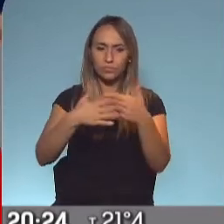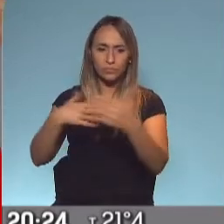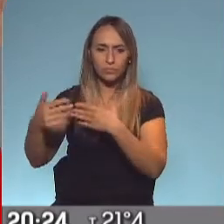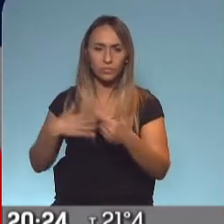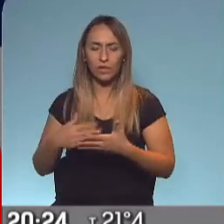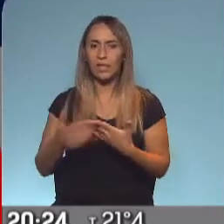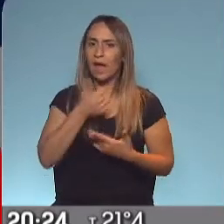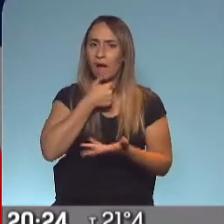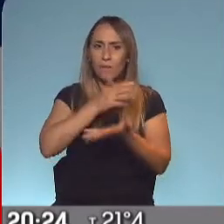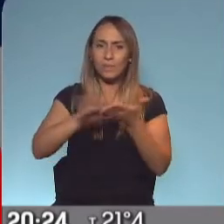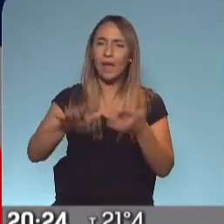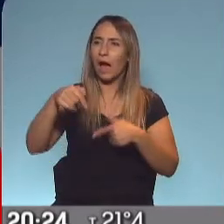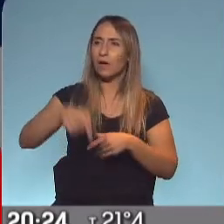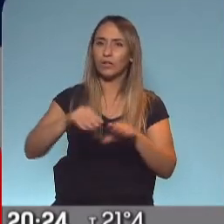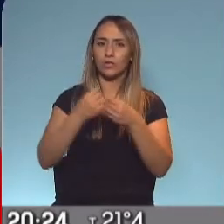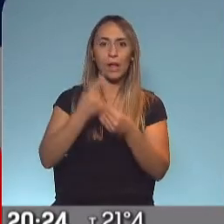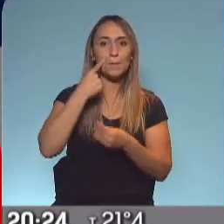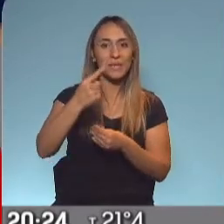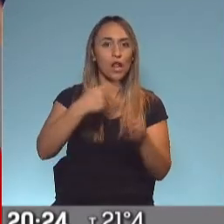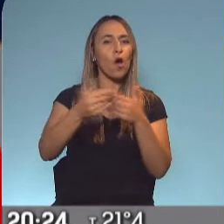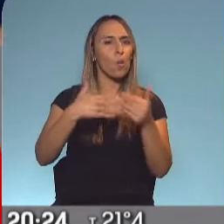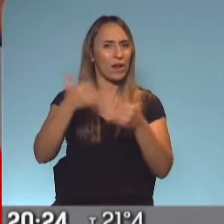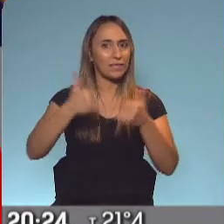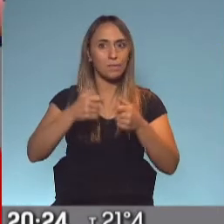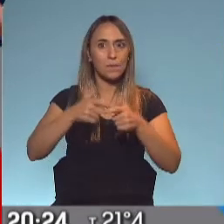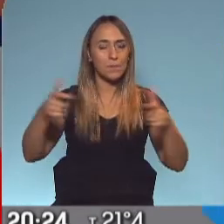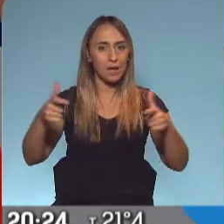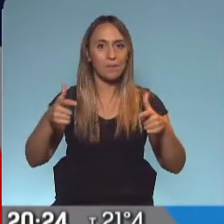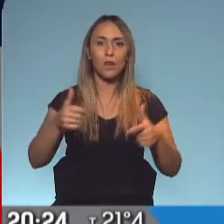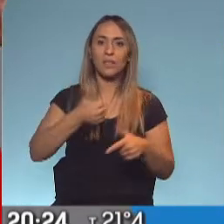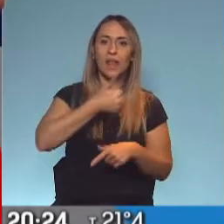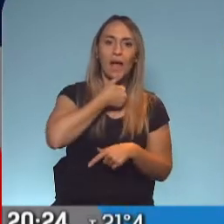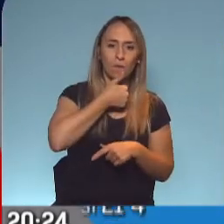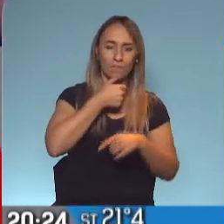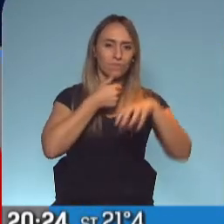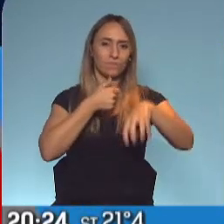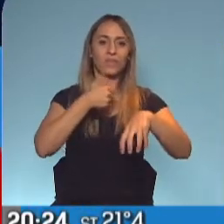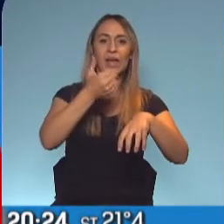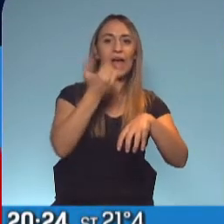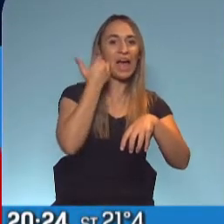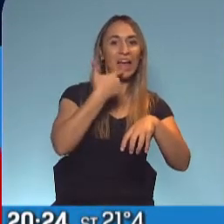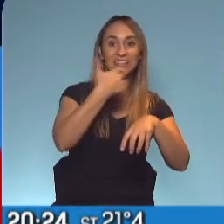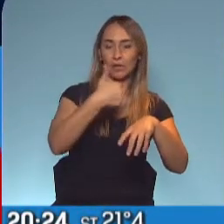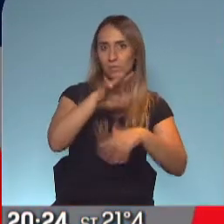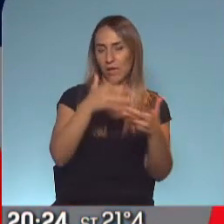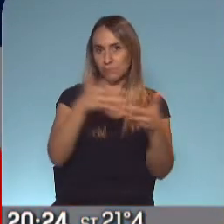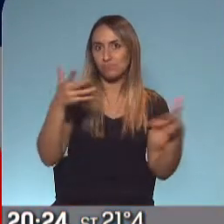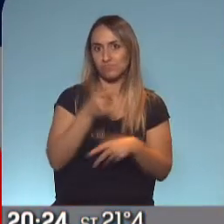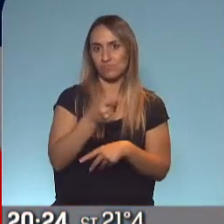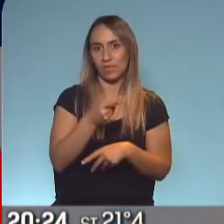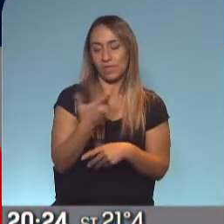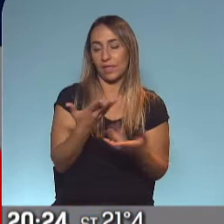Hoy tenemos más de 1.000 obras en todo el ministerio, pero de agua y saneamiento entre NOSA y AISA, que es el prestador más grande de